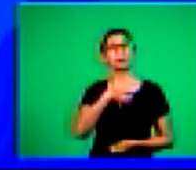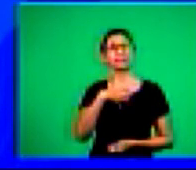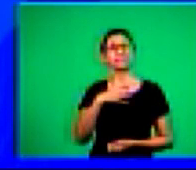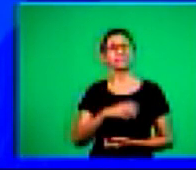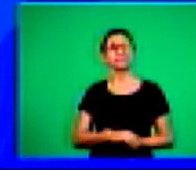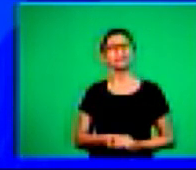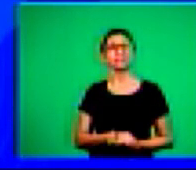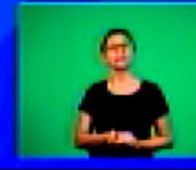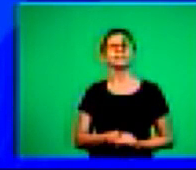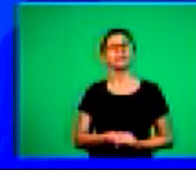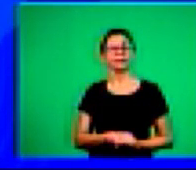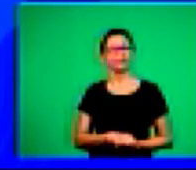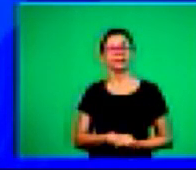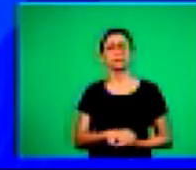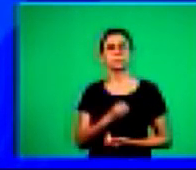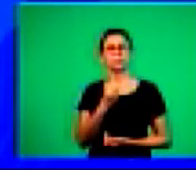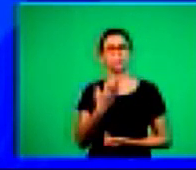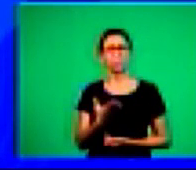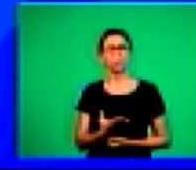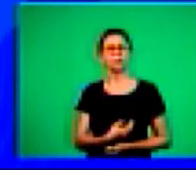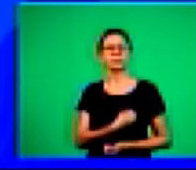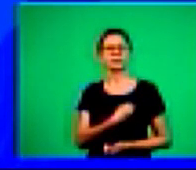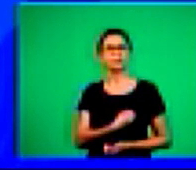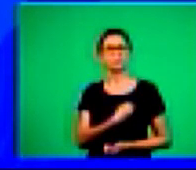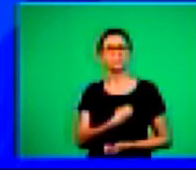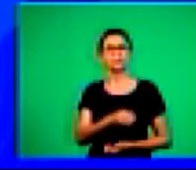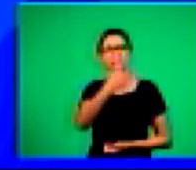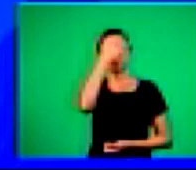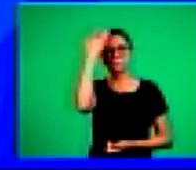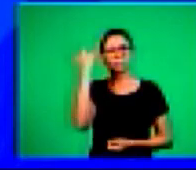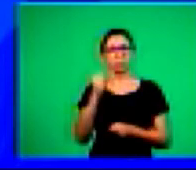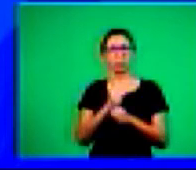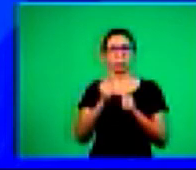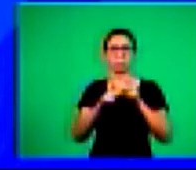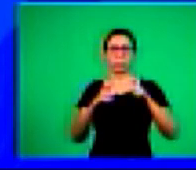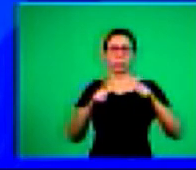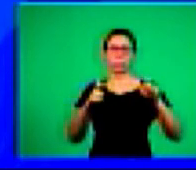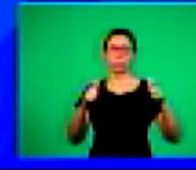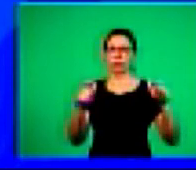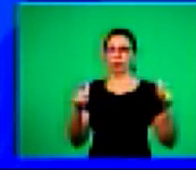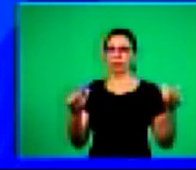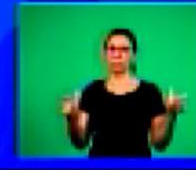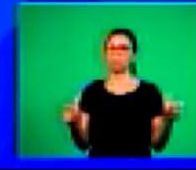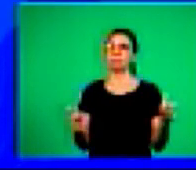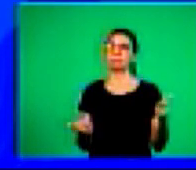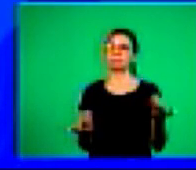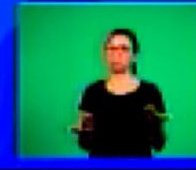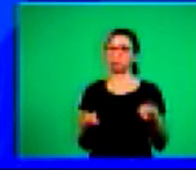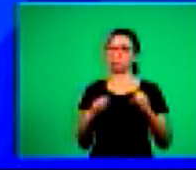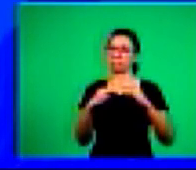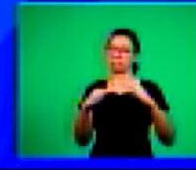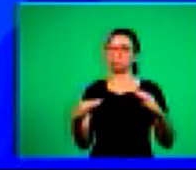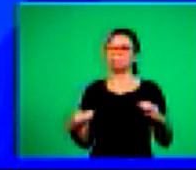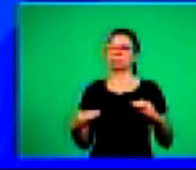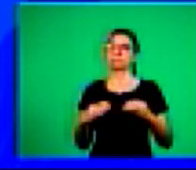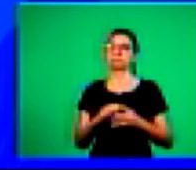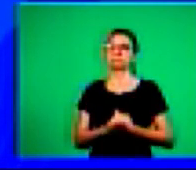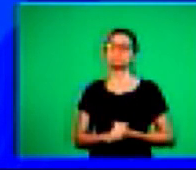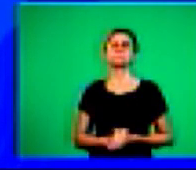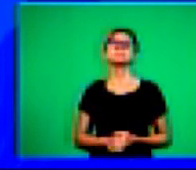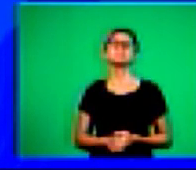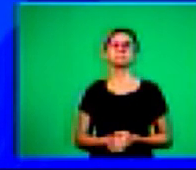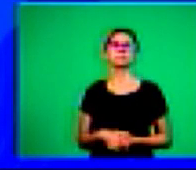bahía ahí hay un maná con gran prosperidad con gran número de personas en un crecimiento de la obra muy grande